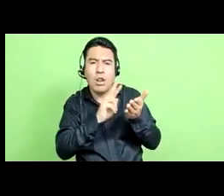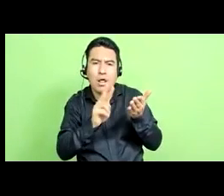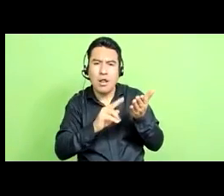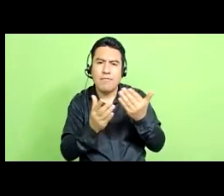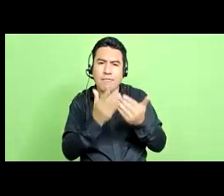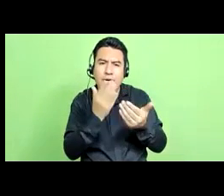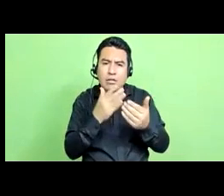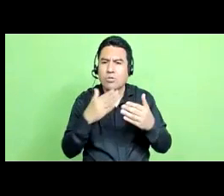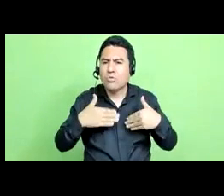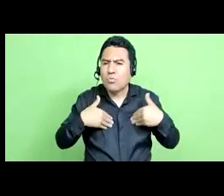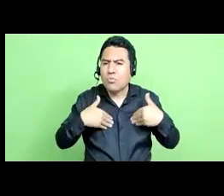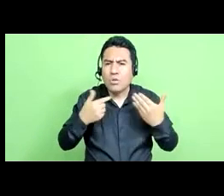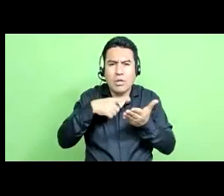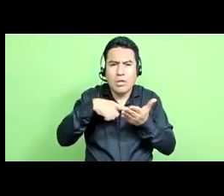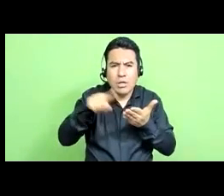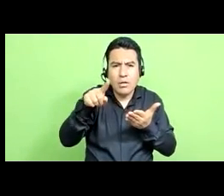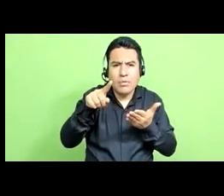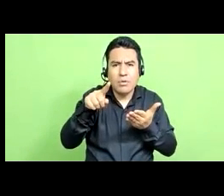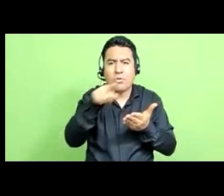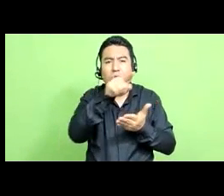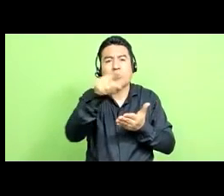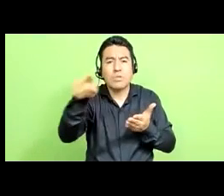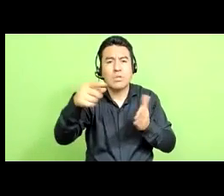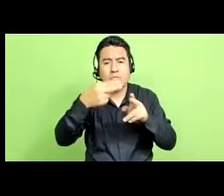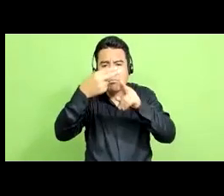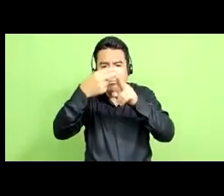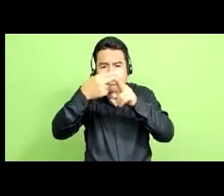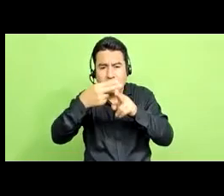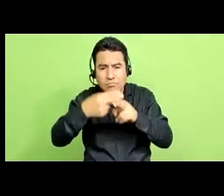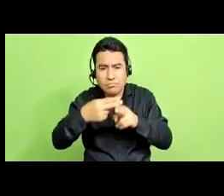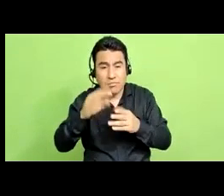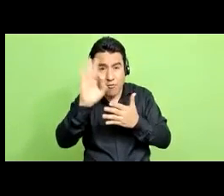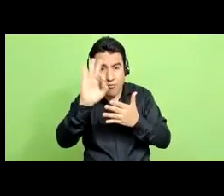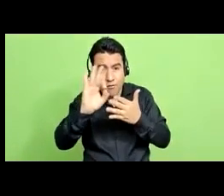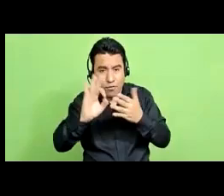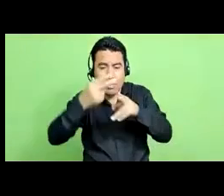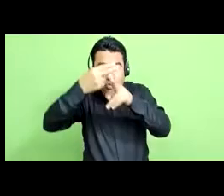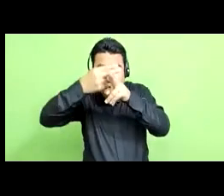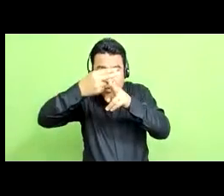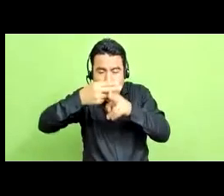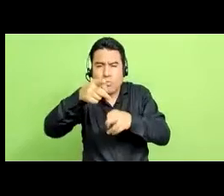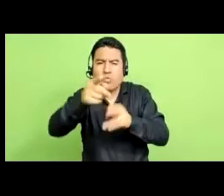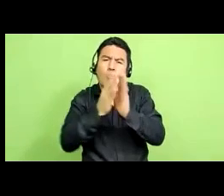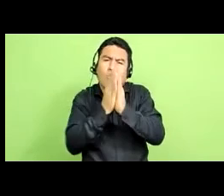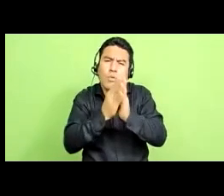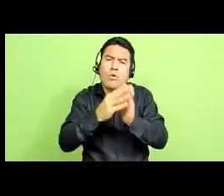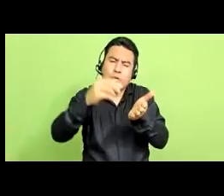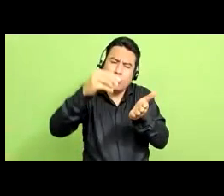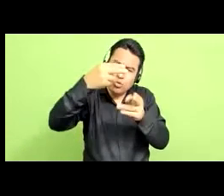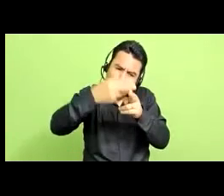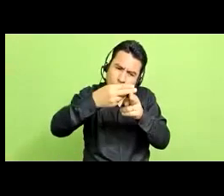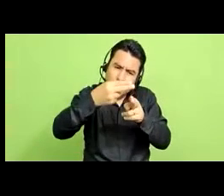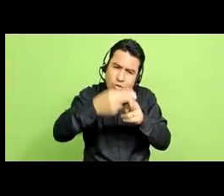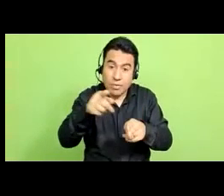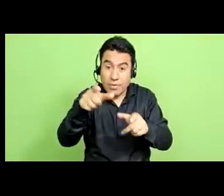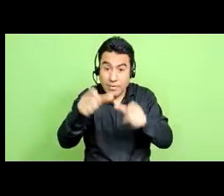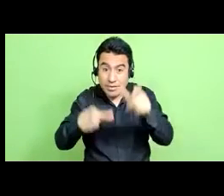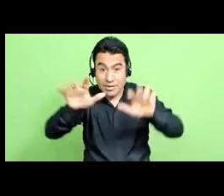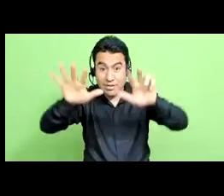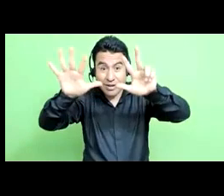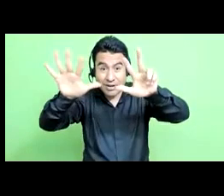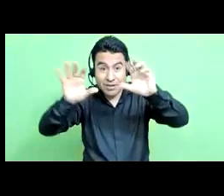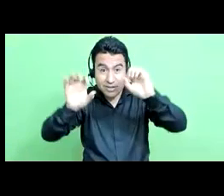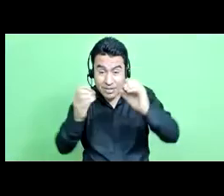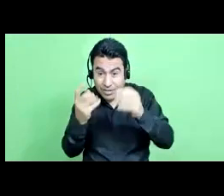si no no no pueden registrarse en el registro de asistencias de las 80 personas que han participado nuestro momento